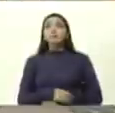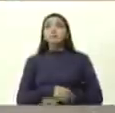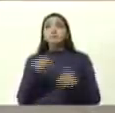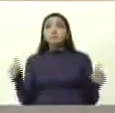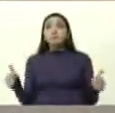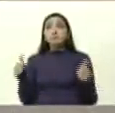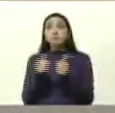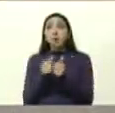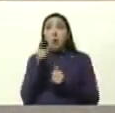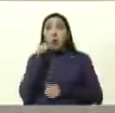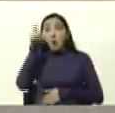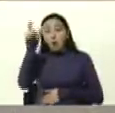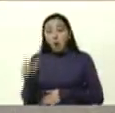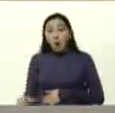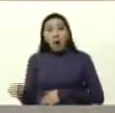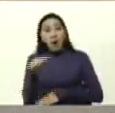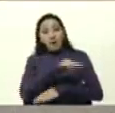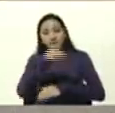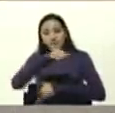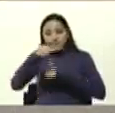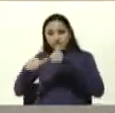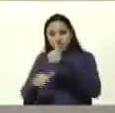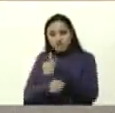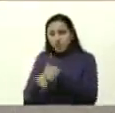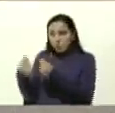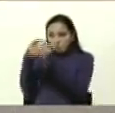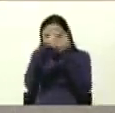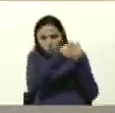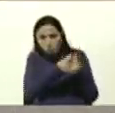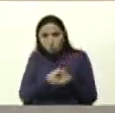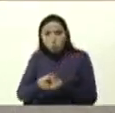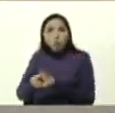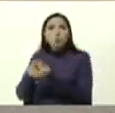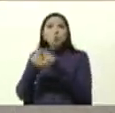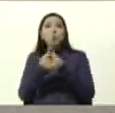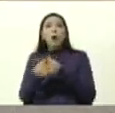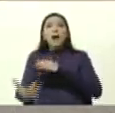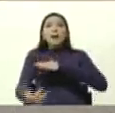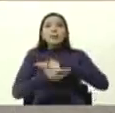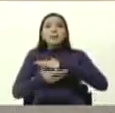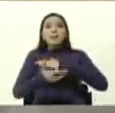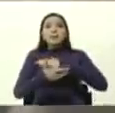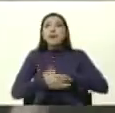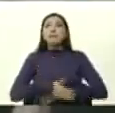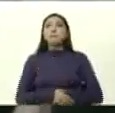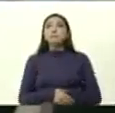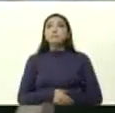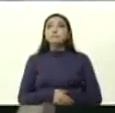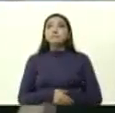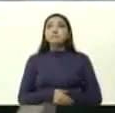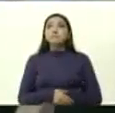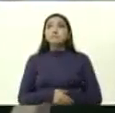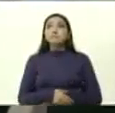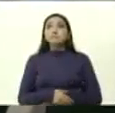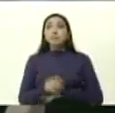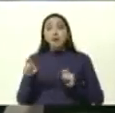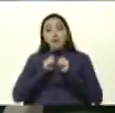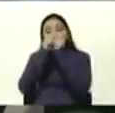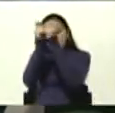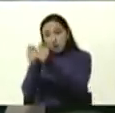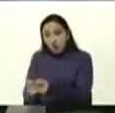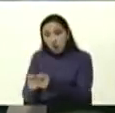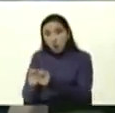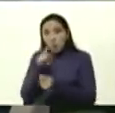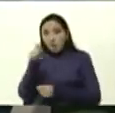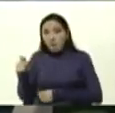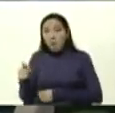viceministro de Economía Digital, Seguros, Banca y Valores, y hoy recién designado por el presidente Nicolás